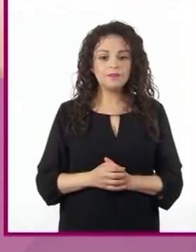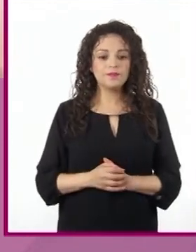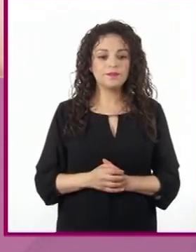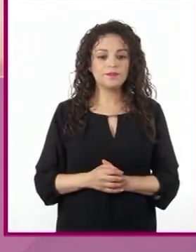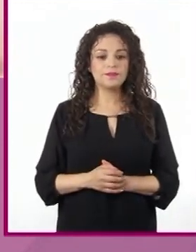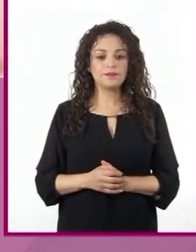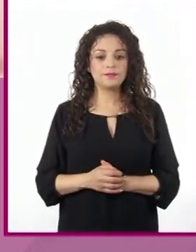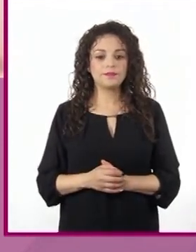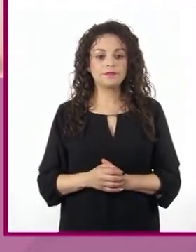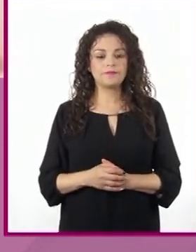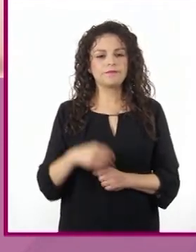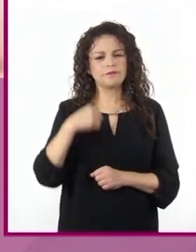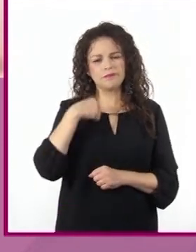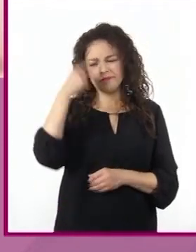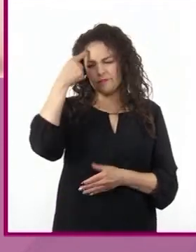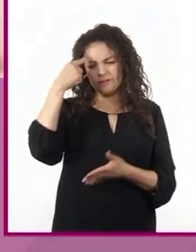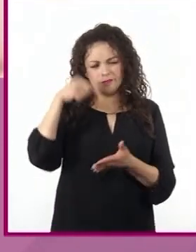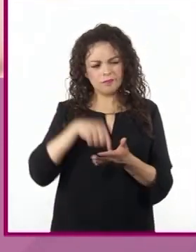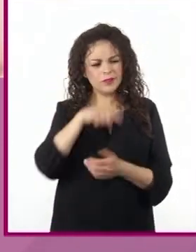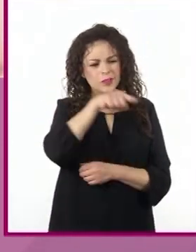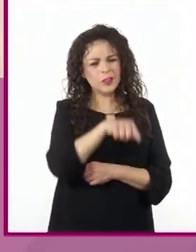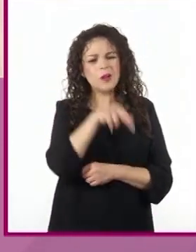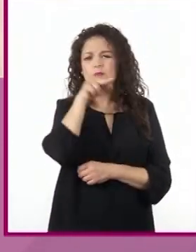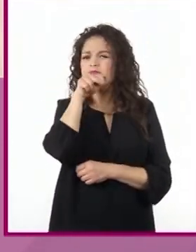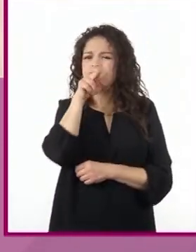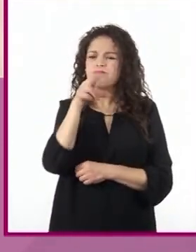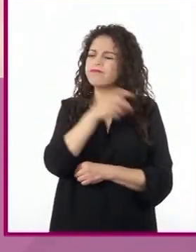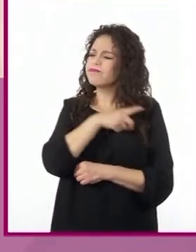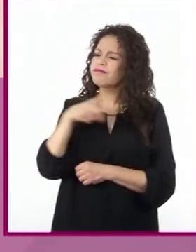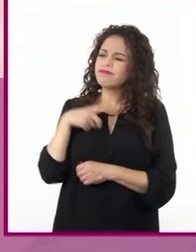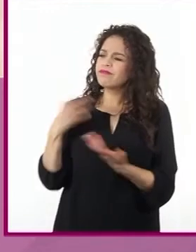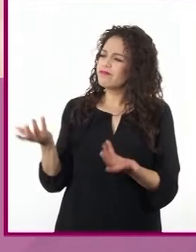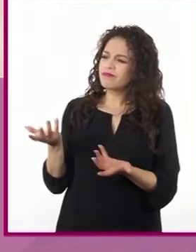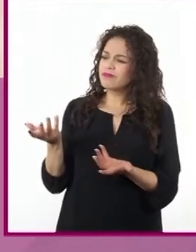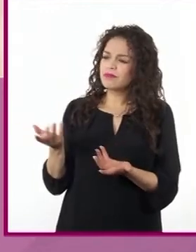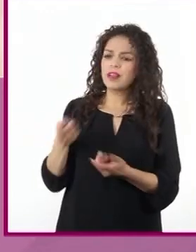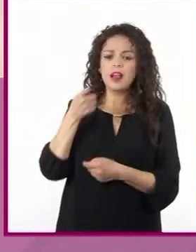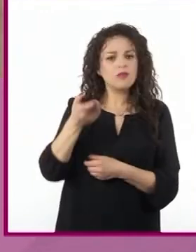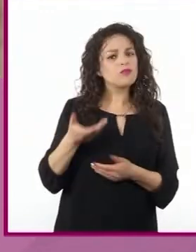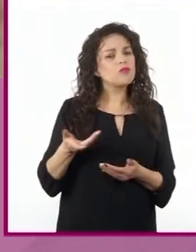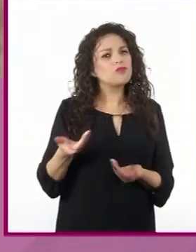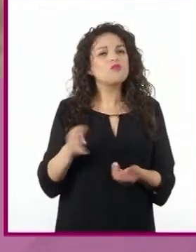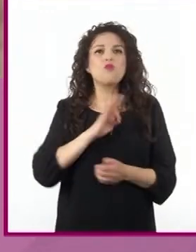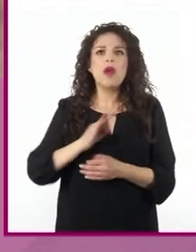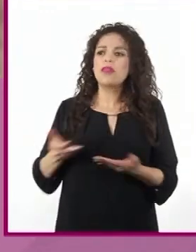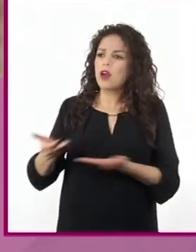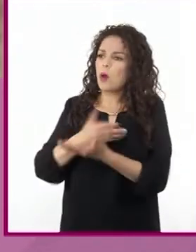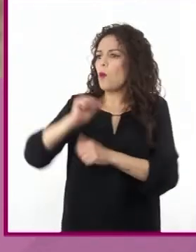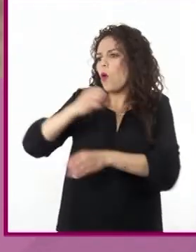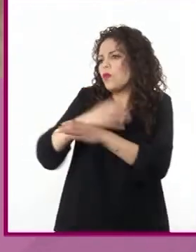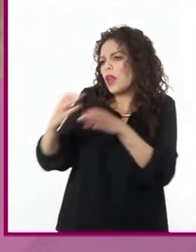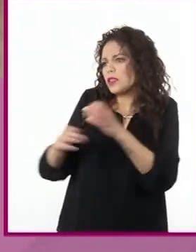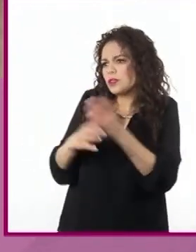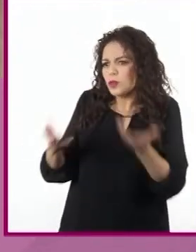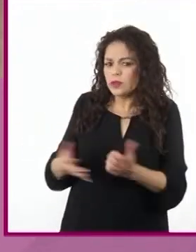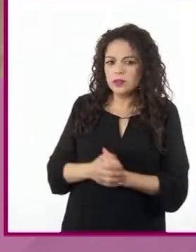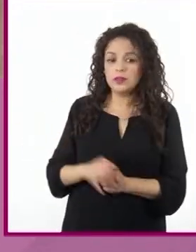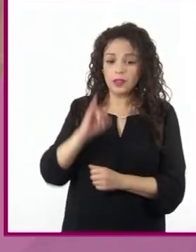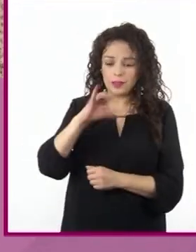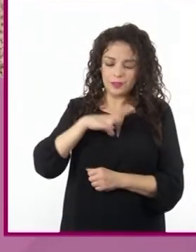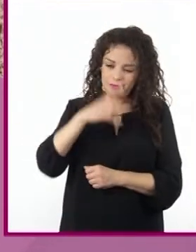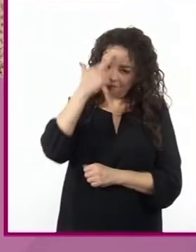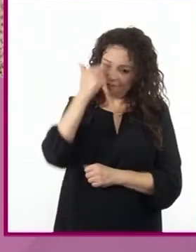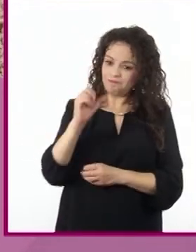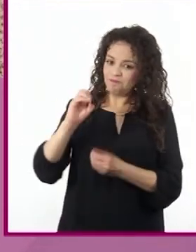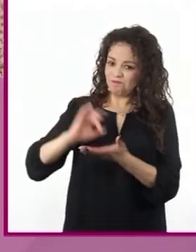Creo que no debes de preocuparte sobre lo que piensen de tus gustos. Además, comparten otras cosas en común. Tienes razón, gracias.